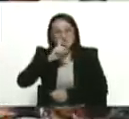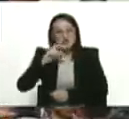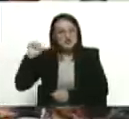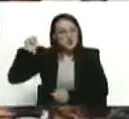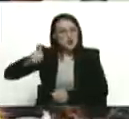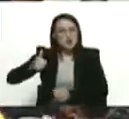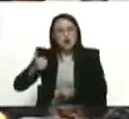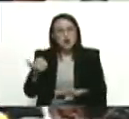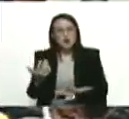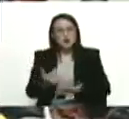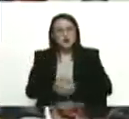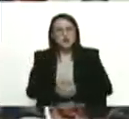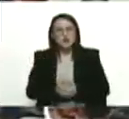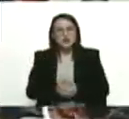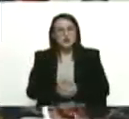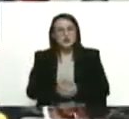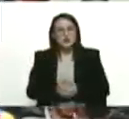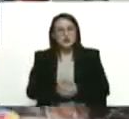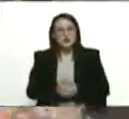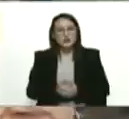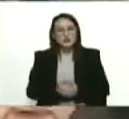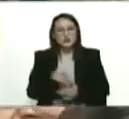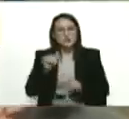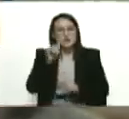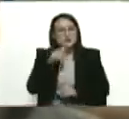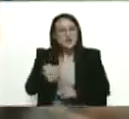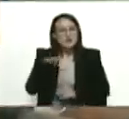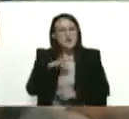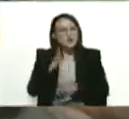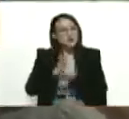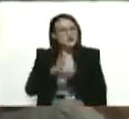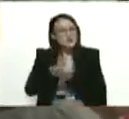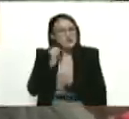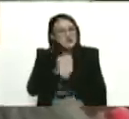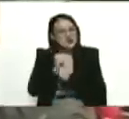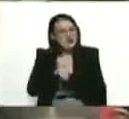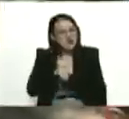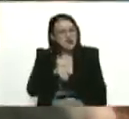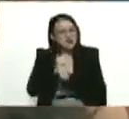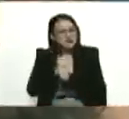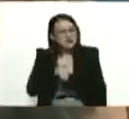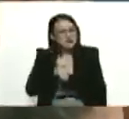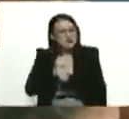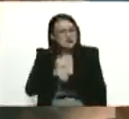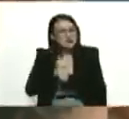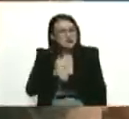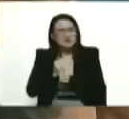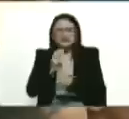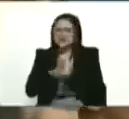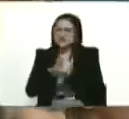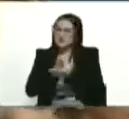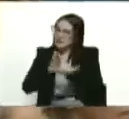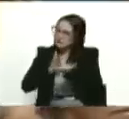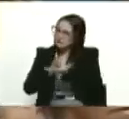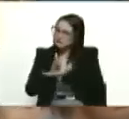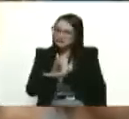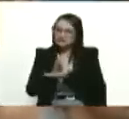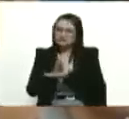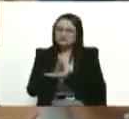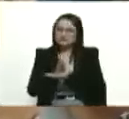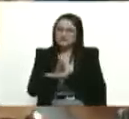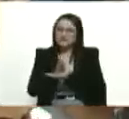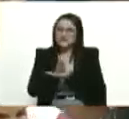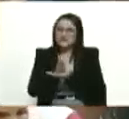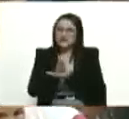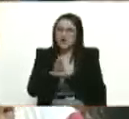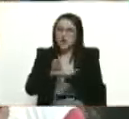no sirve, porque este pueblo siempre ha sido trabajador, este pueblo siempre ha sido honesto, pero necesita